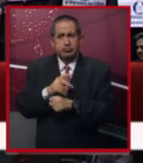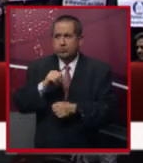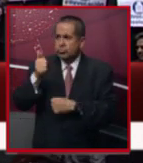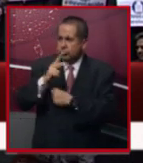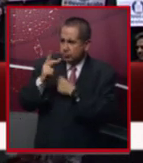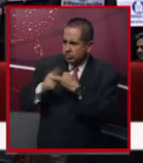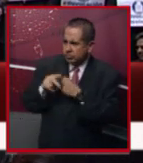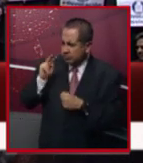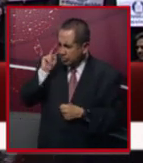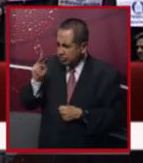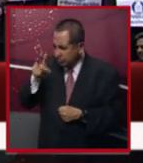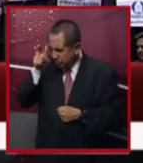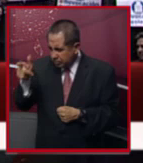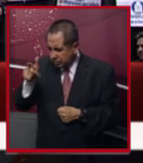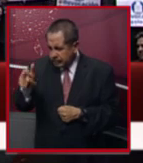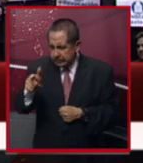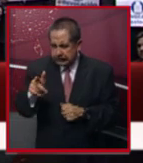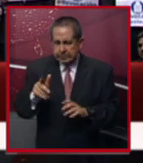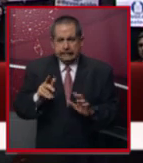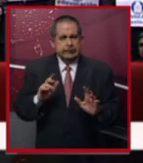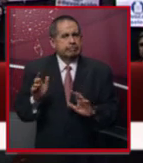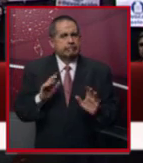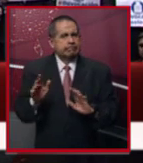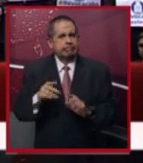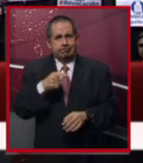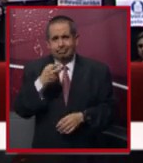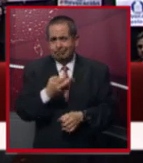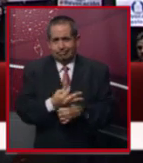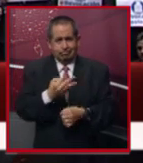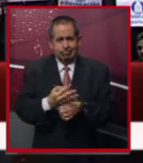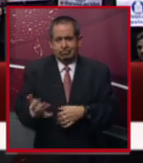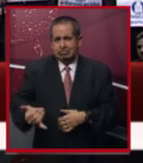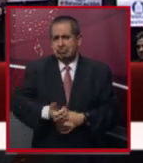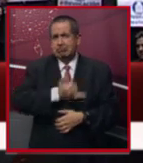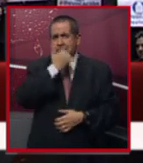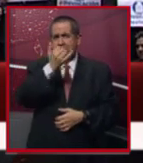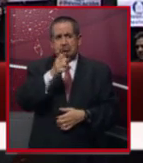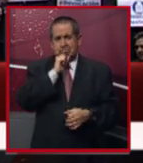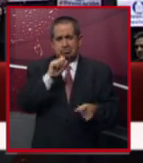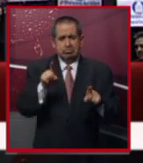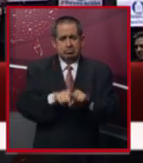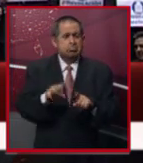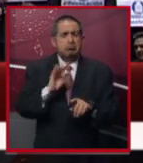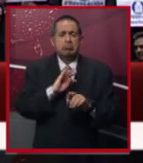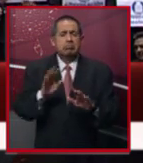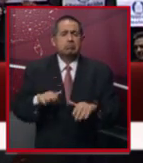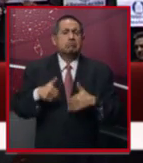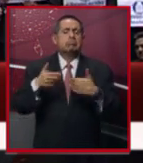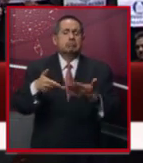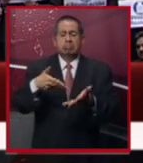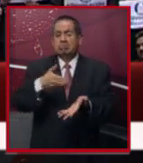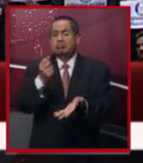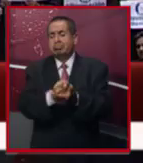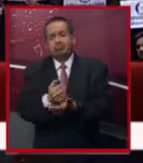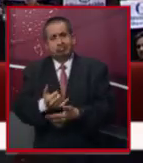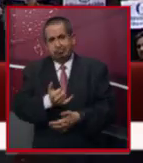otras latitudes para darnos cuenta del grave error que estaremos cometiendo si dejamos pasar este dictamen.